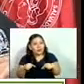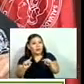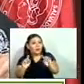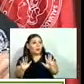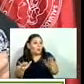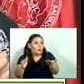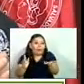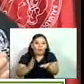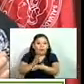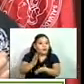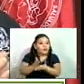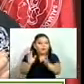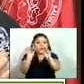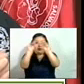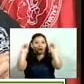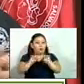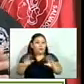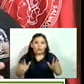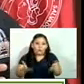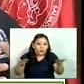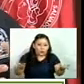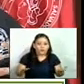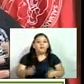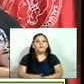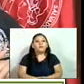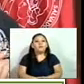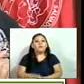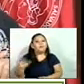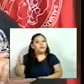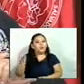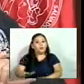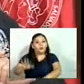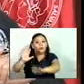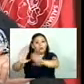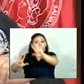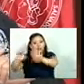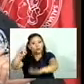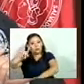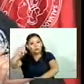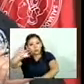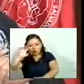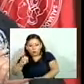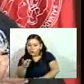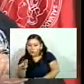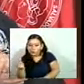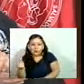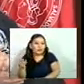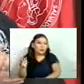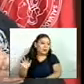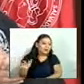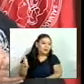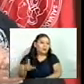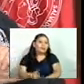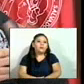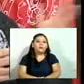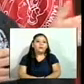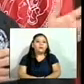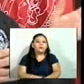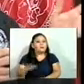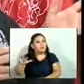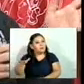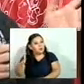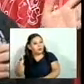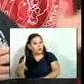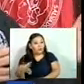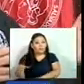a que no tiene acceso a internet decías es alrededor del 11% en términos de números estamos hablando de cerca